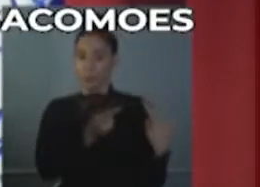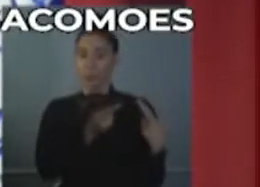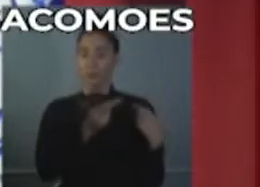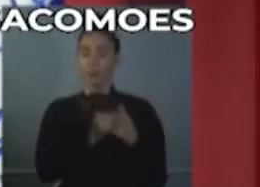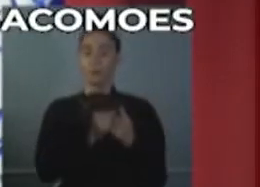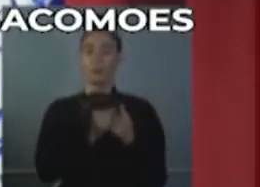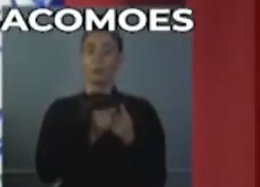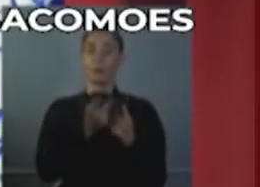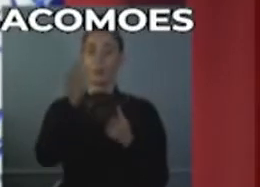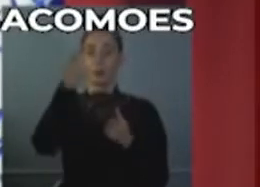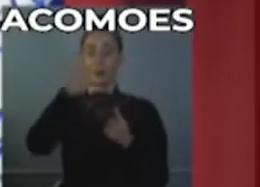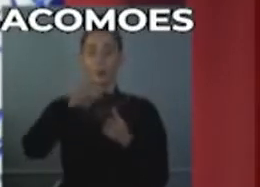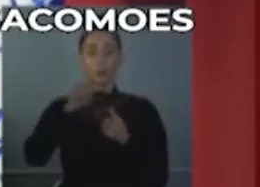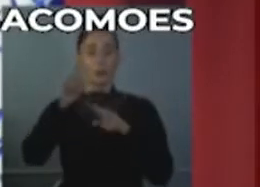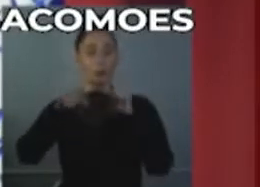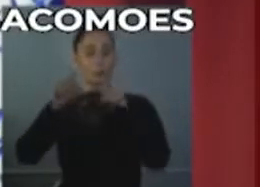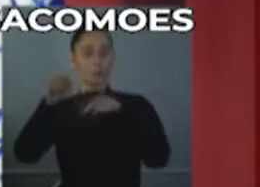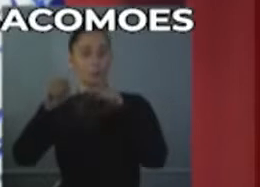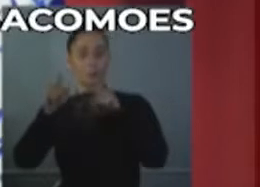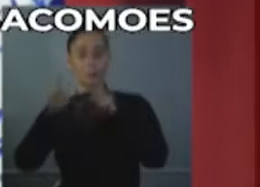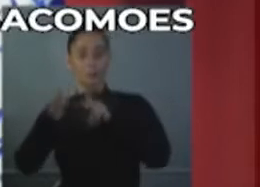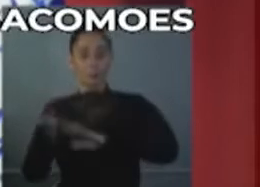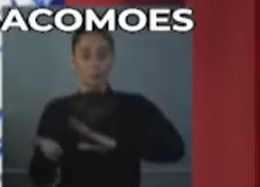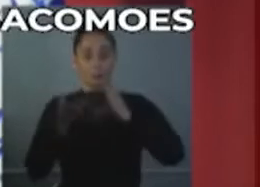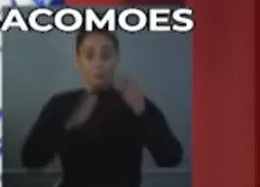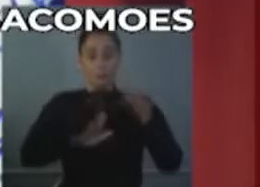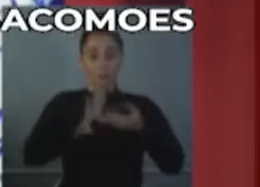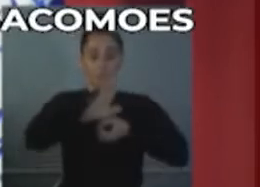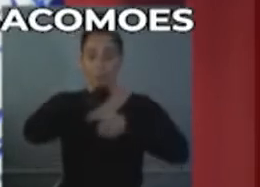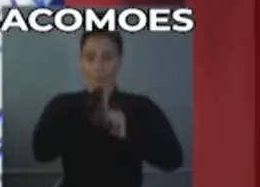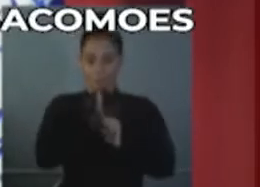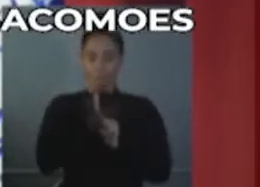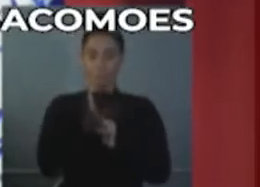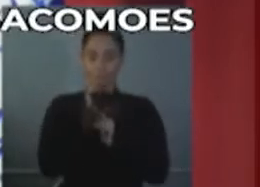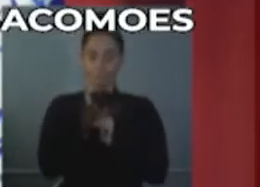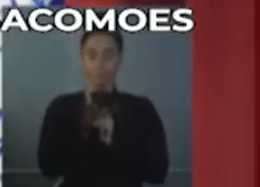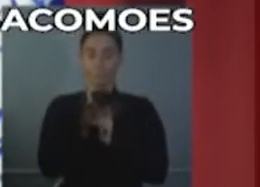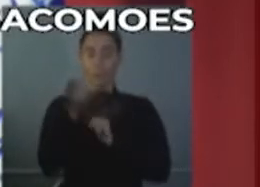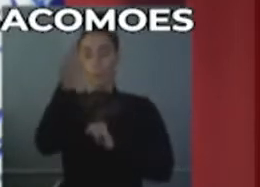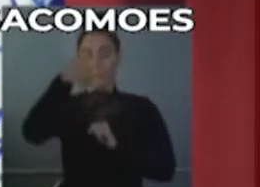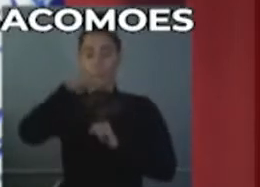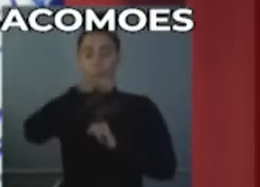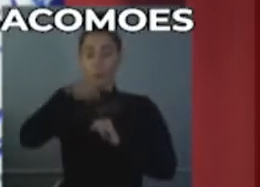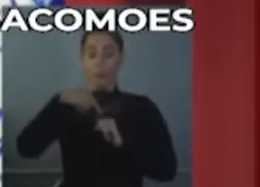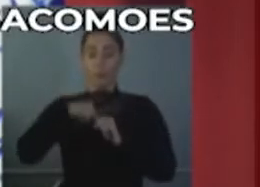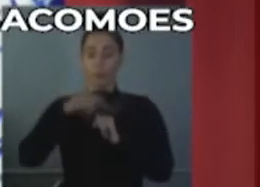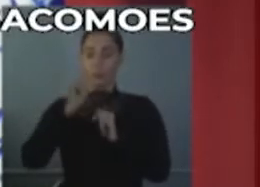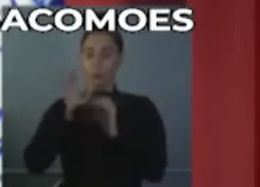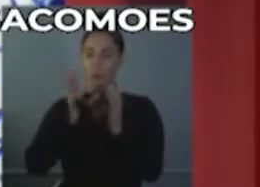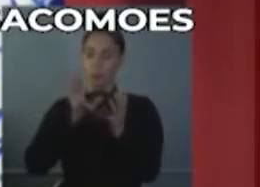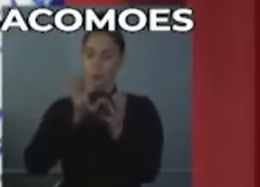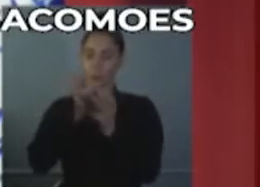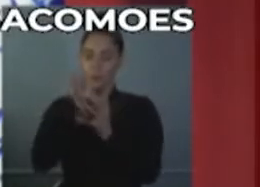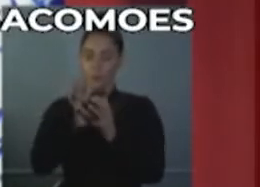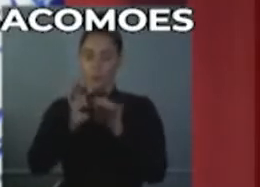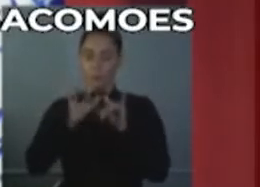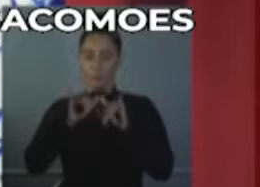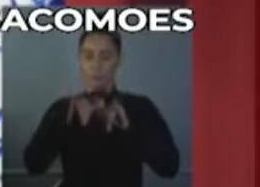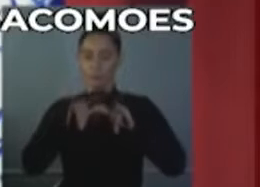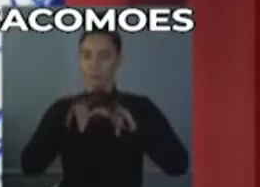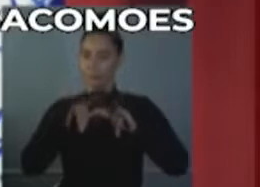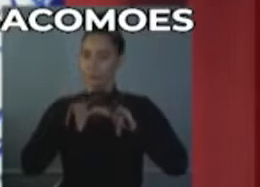empatía por las víctimas del virus. Hemos estado frente a las cajas de los supermercados